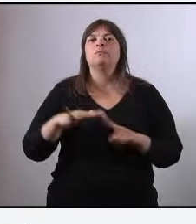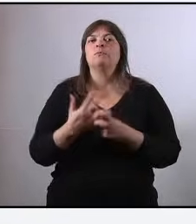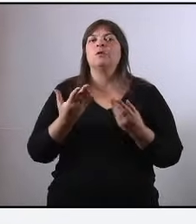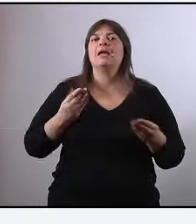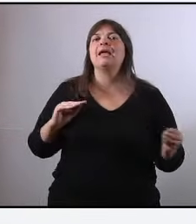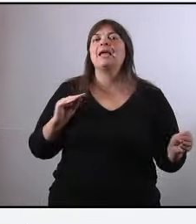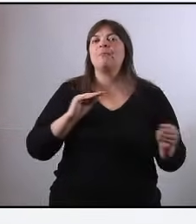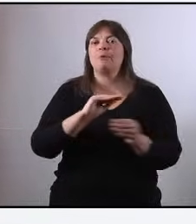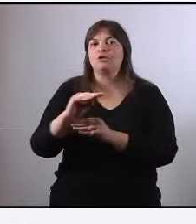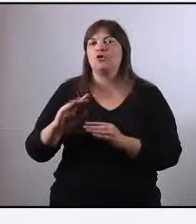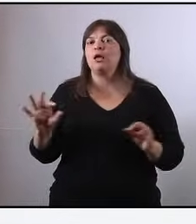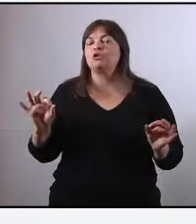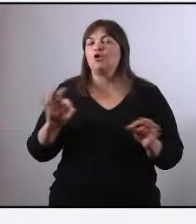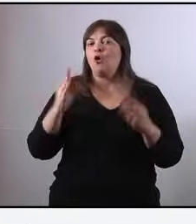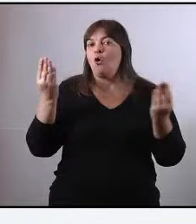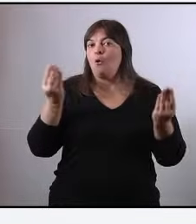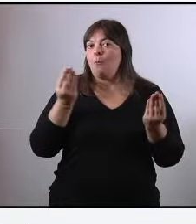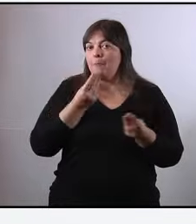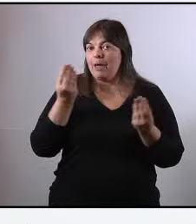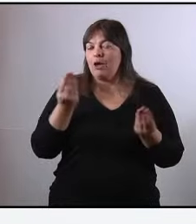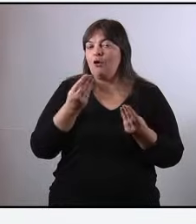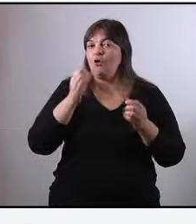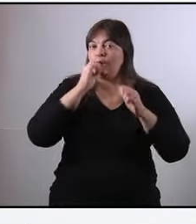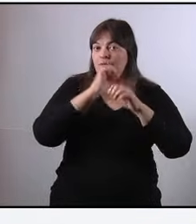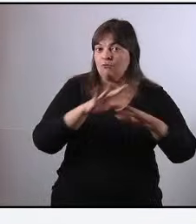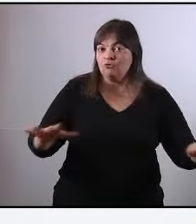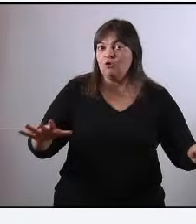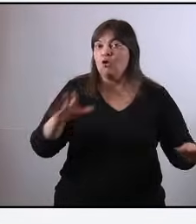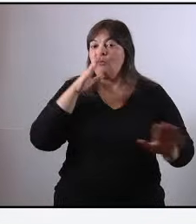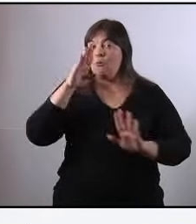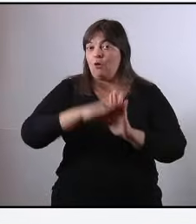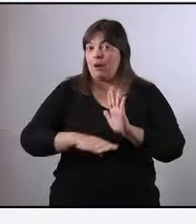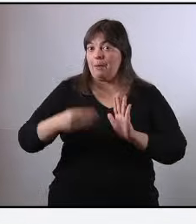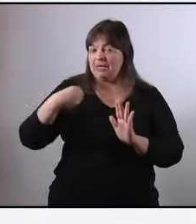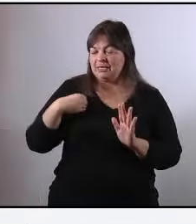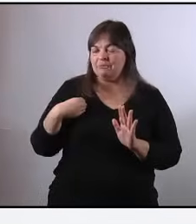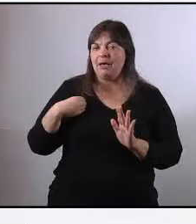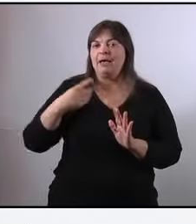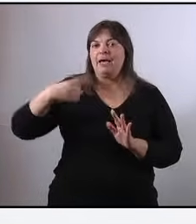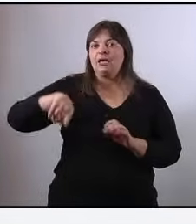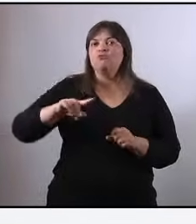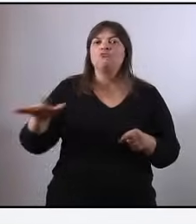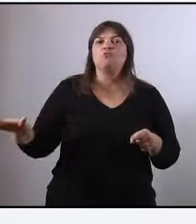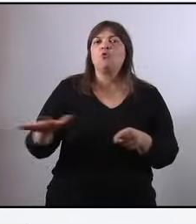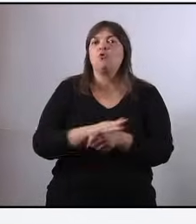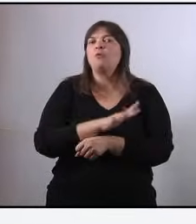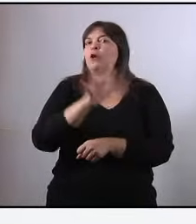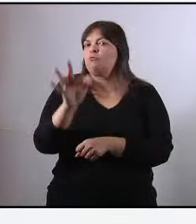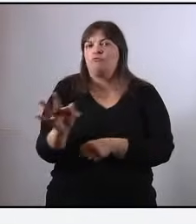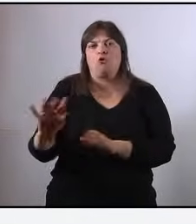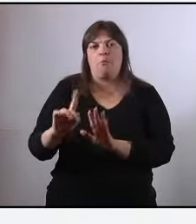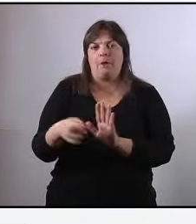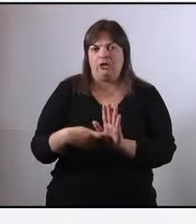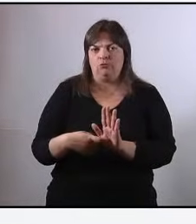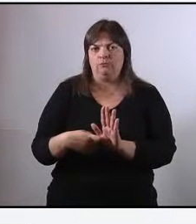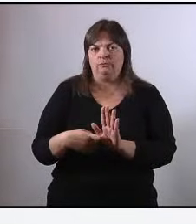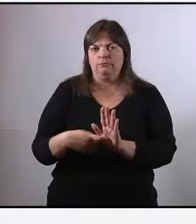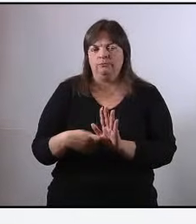en la difusión de mejoras obtenidas por los programas mencionados, se cubrirán en su totalidad